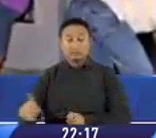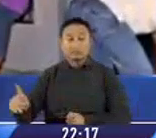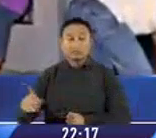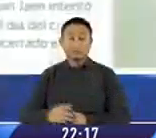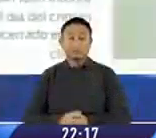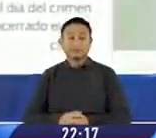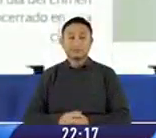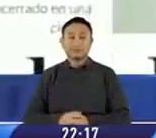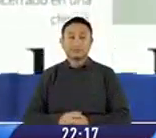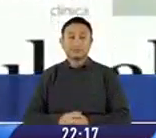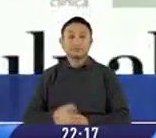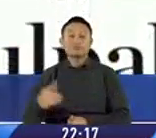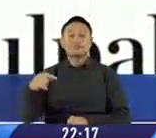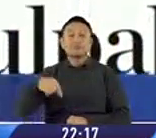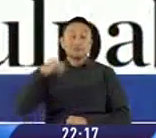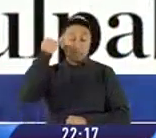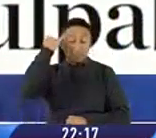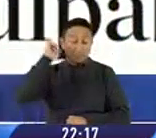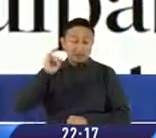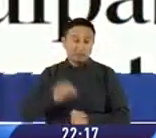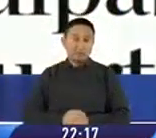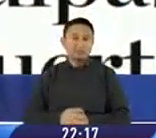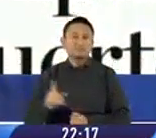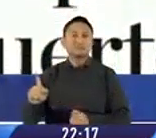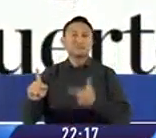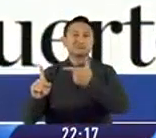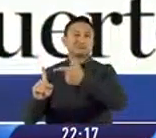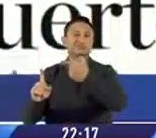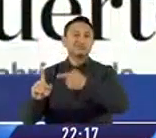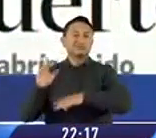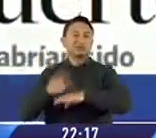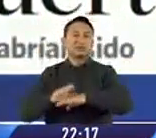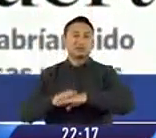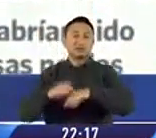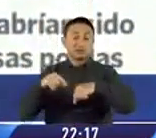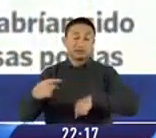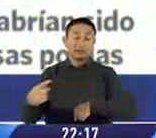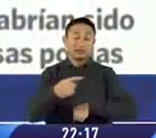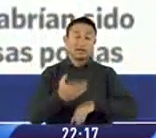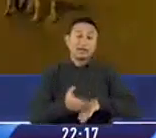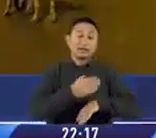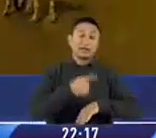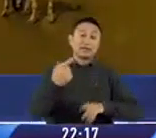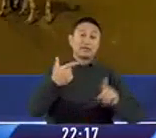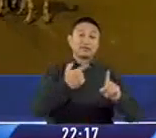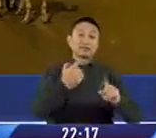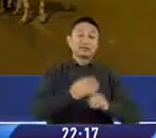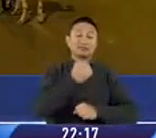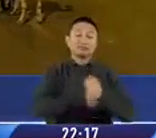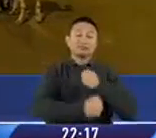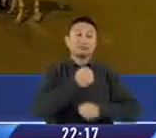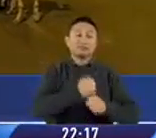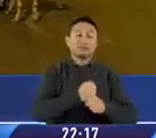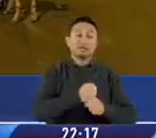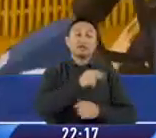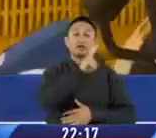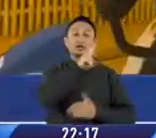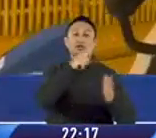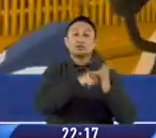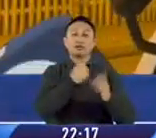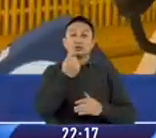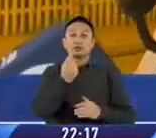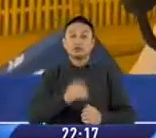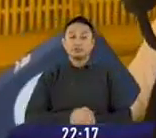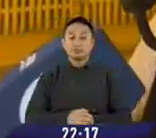asesinato. Se maneja la hipótesis que el crimen estaría relacionado con dicho suceso ocurrido en el año 2011. Los